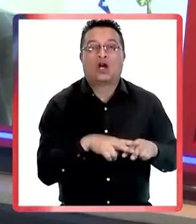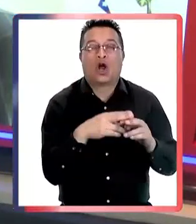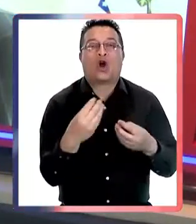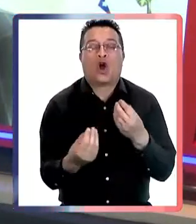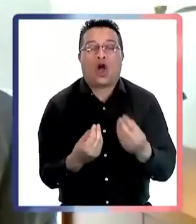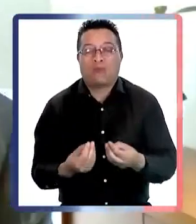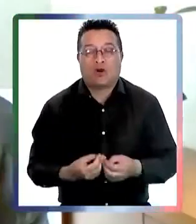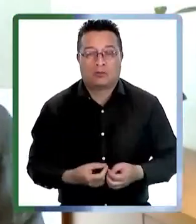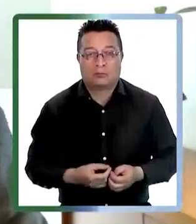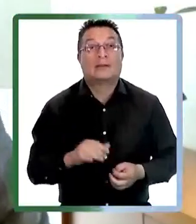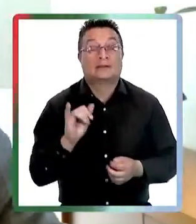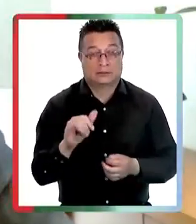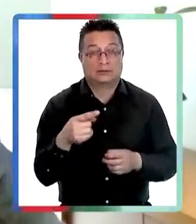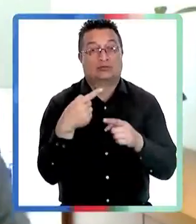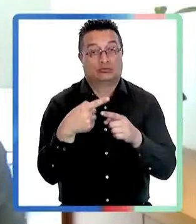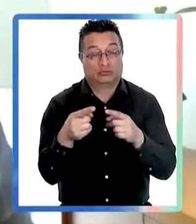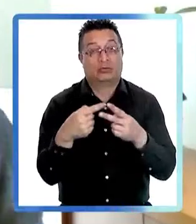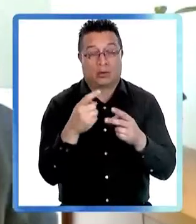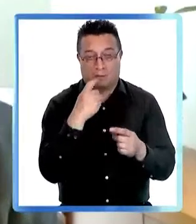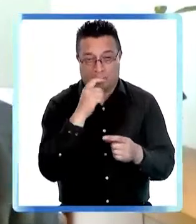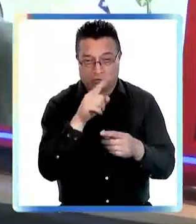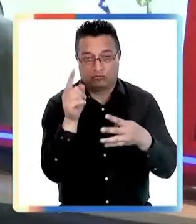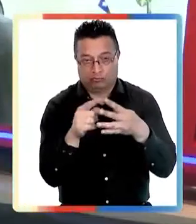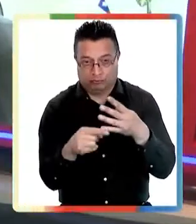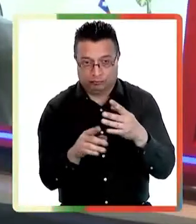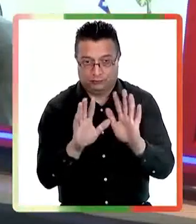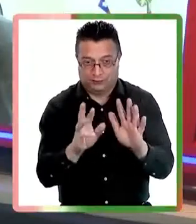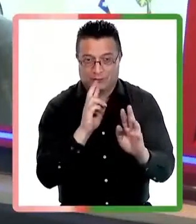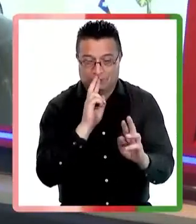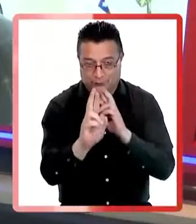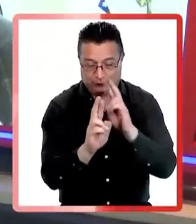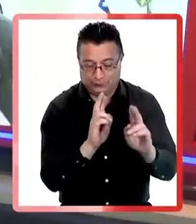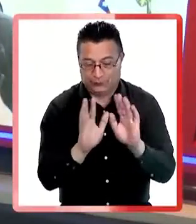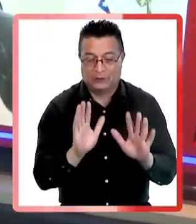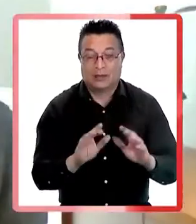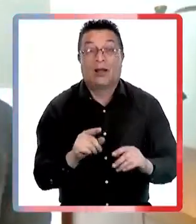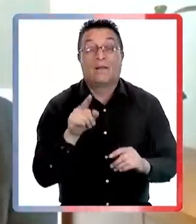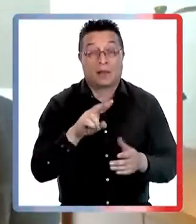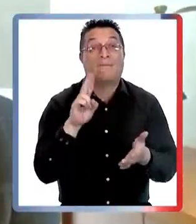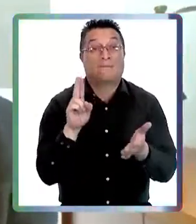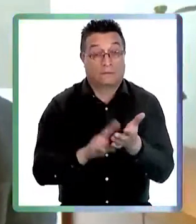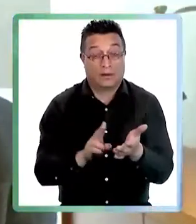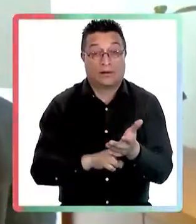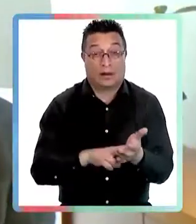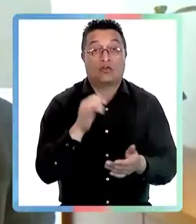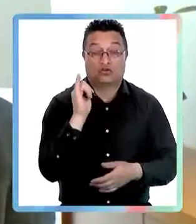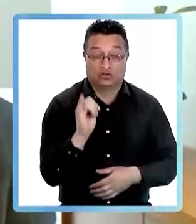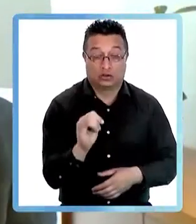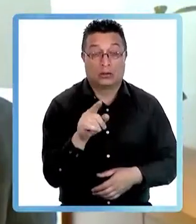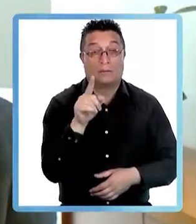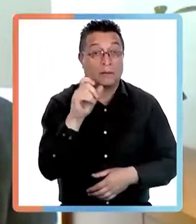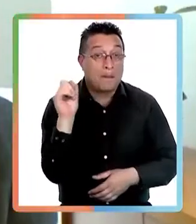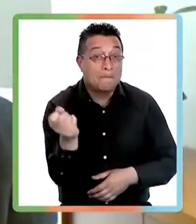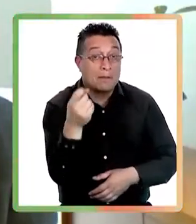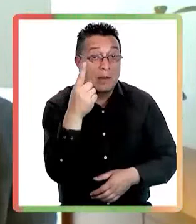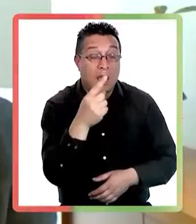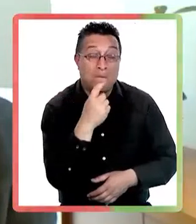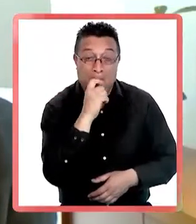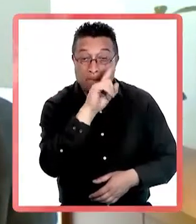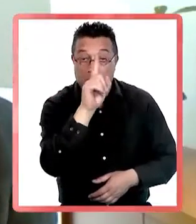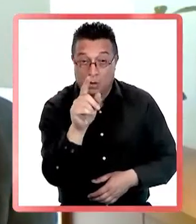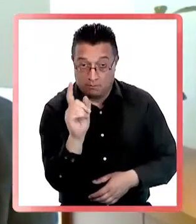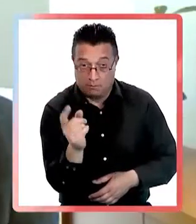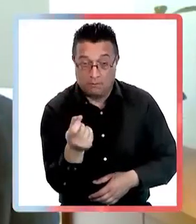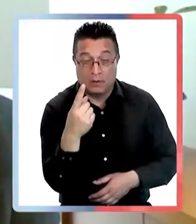nuestros fondos? Sí, hay varias preguntas en una escala. Claro que sí. Sí, efectivamente. A ver, la primera